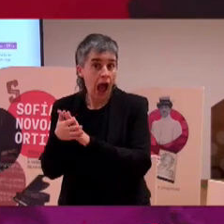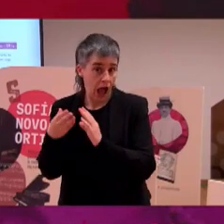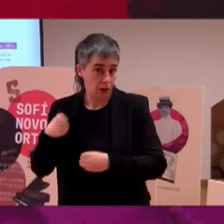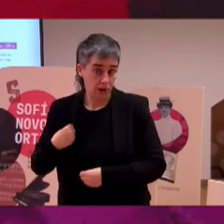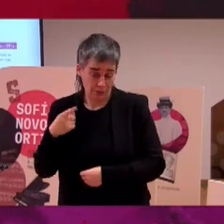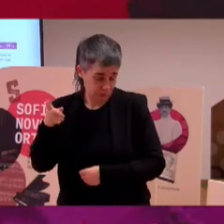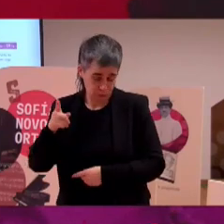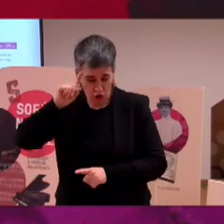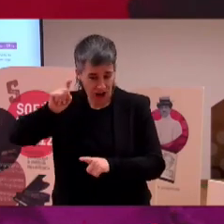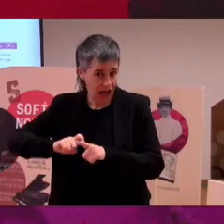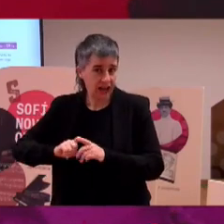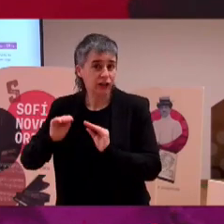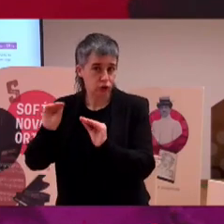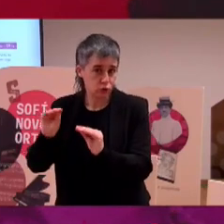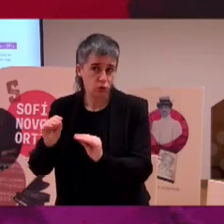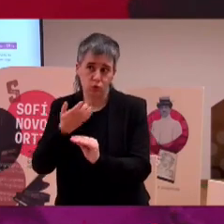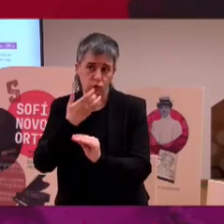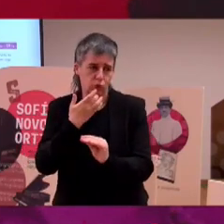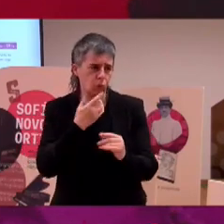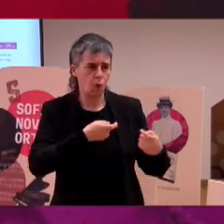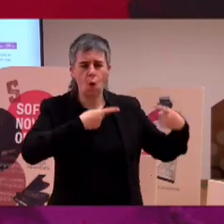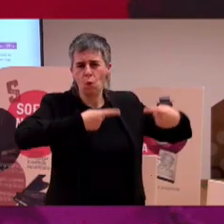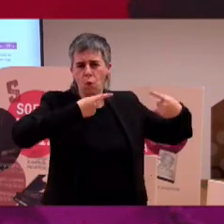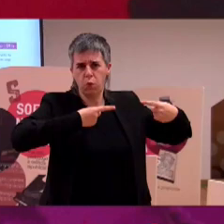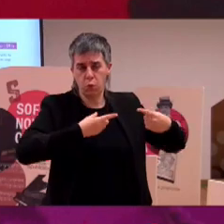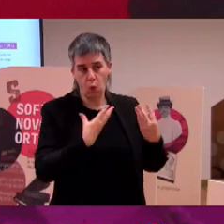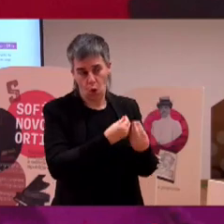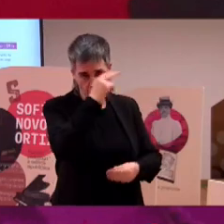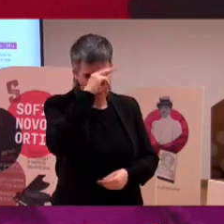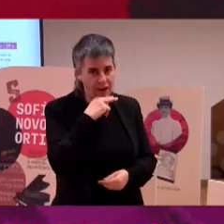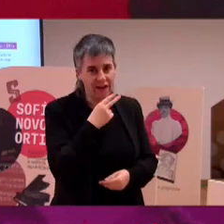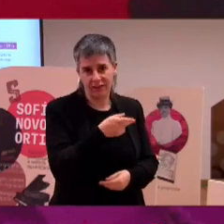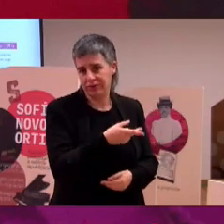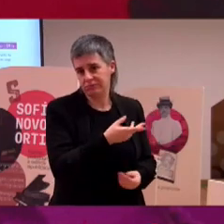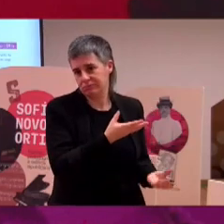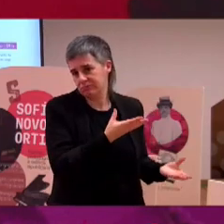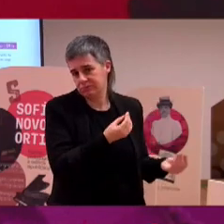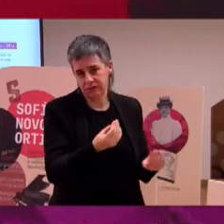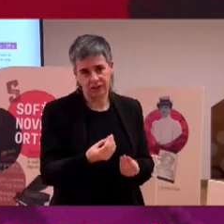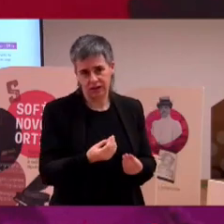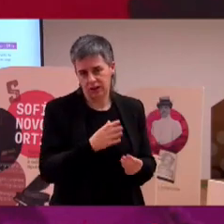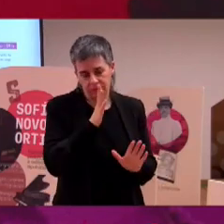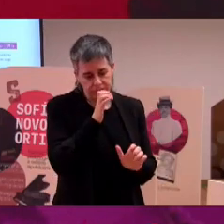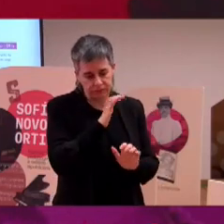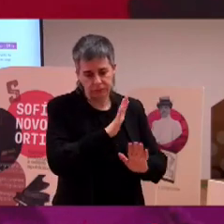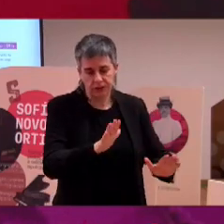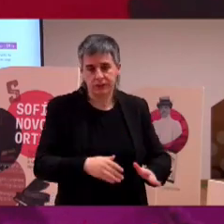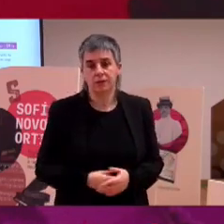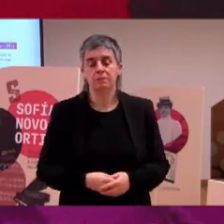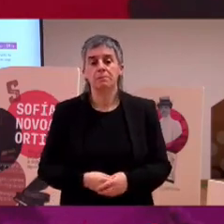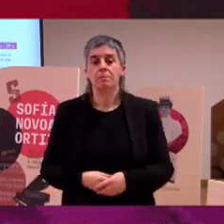fai referencia aos enfrentamentos co seu pai cando estaba aquí, que debían, vamos, ser tremendos.